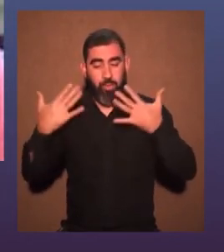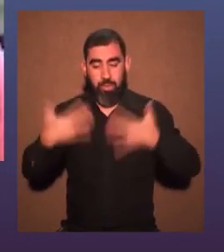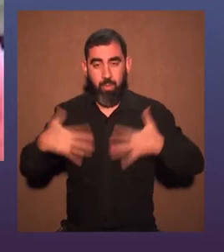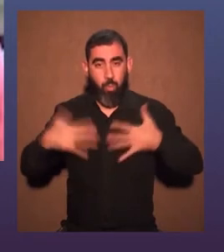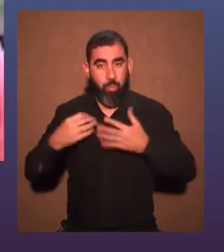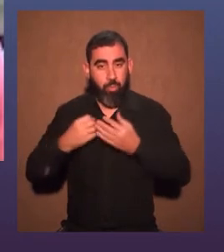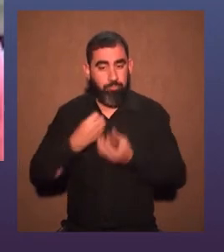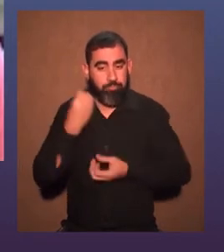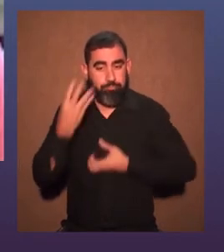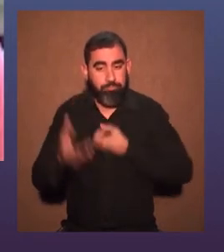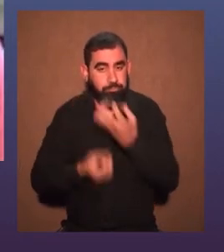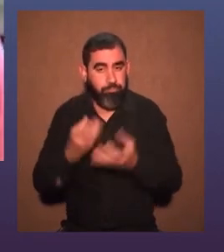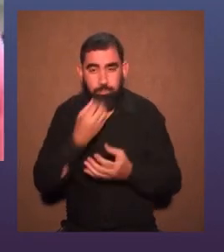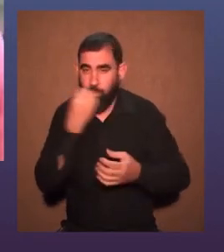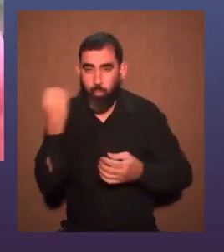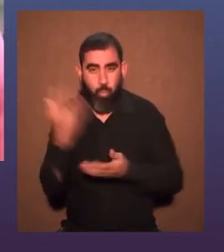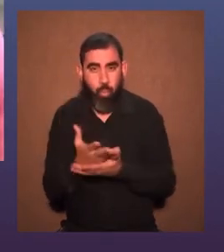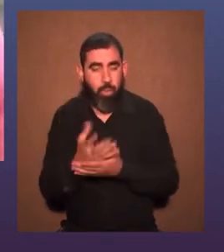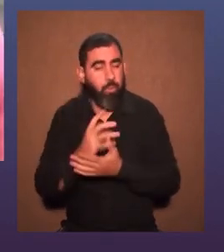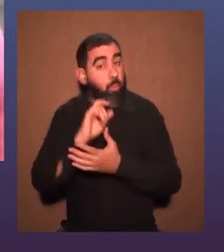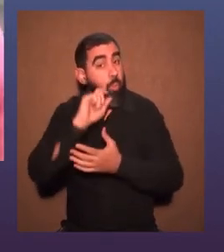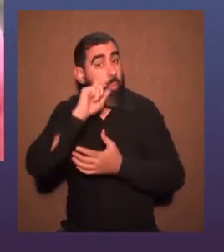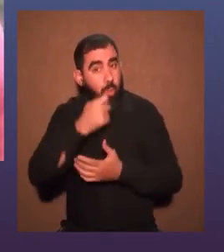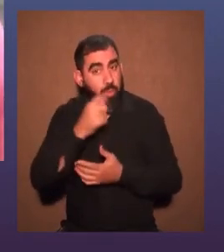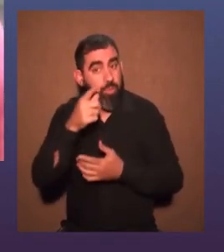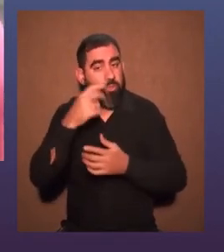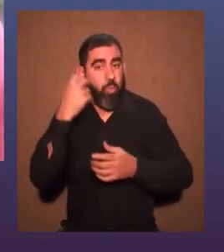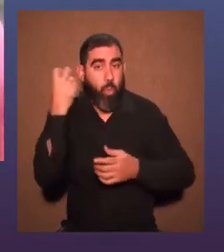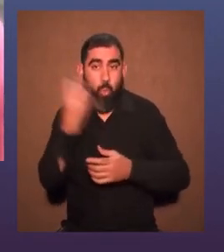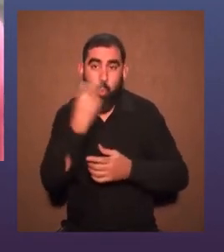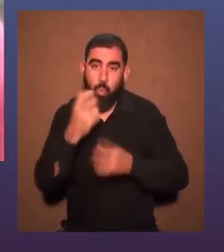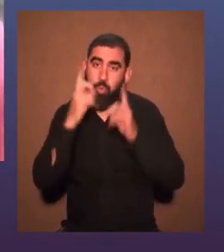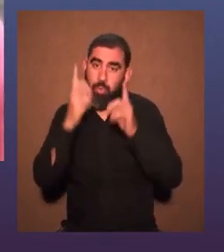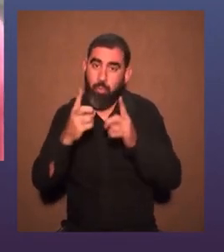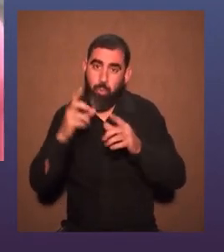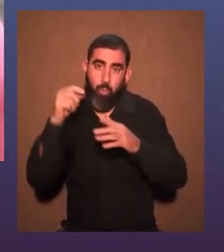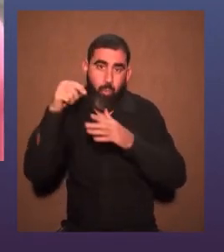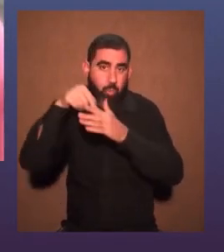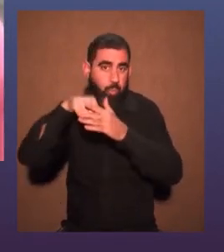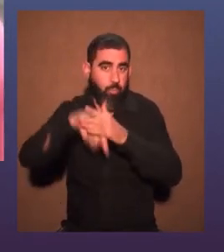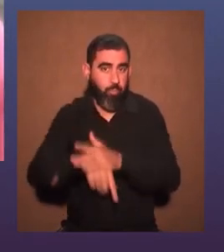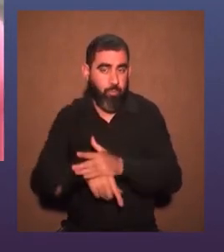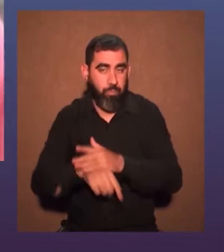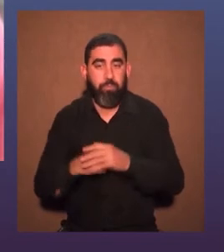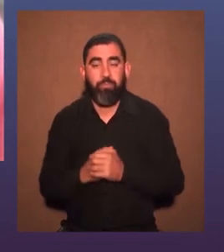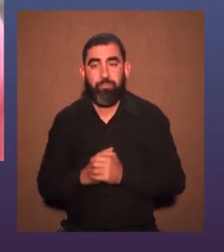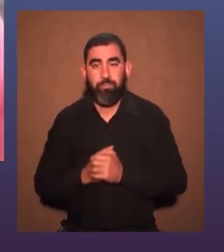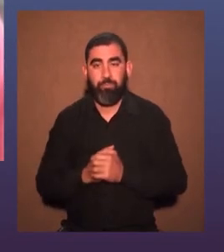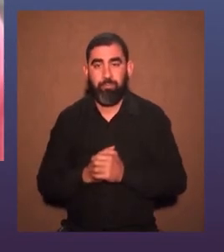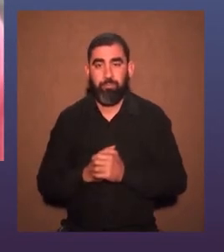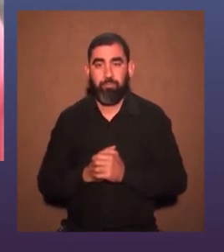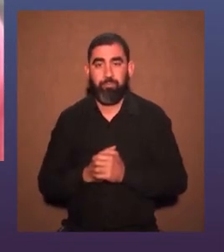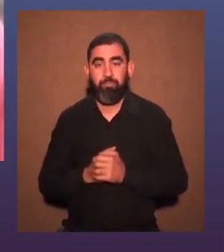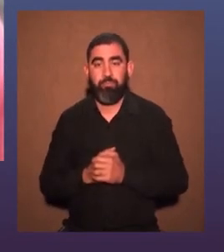corporal, es realmente fascinante. Exacto. Y es una búsqueda, ¿no? Enorme, de un lenguaje.